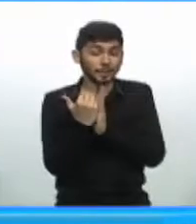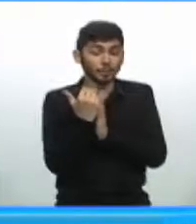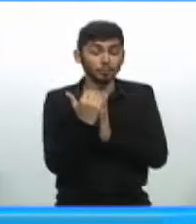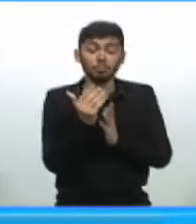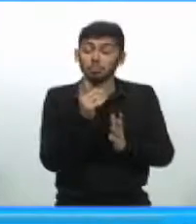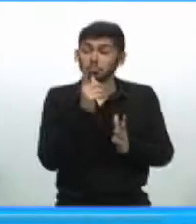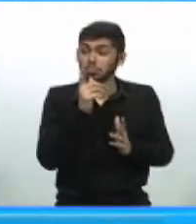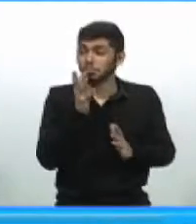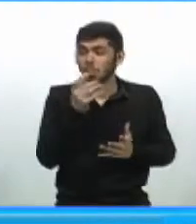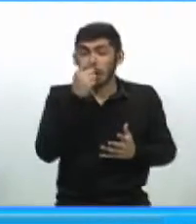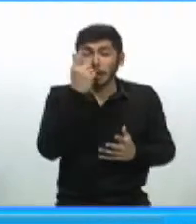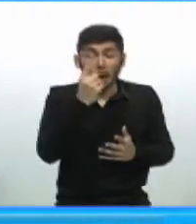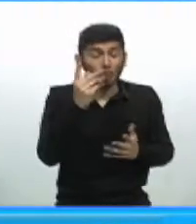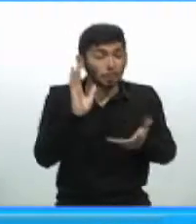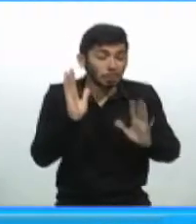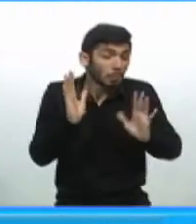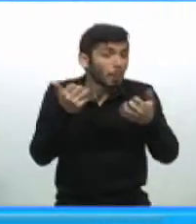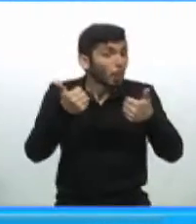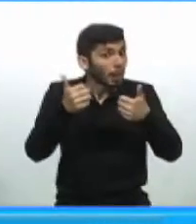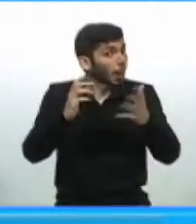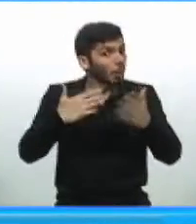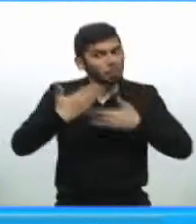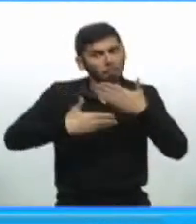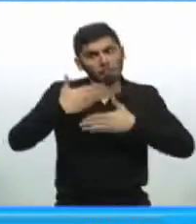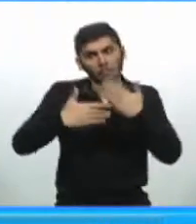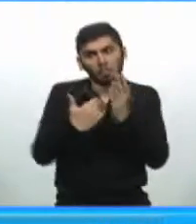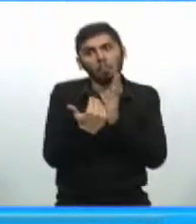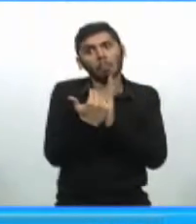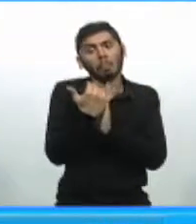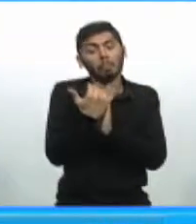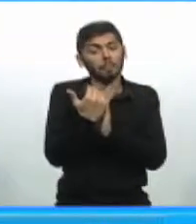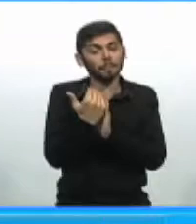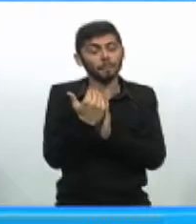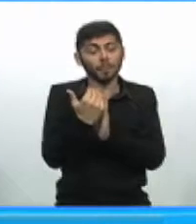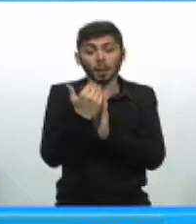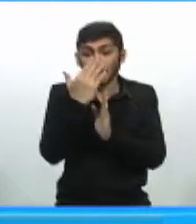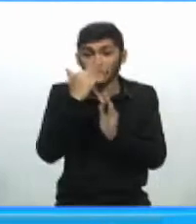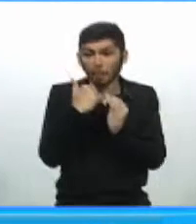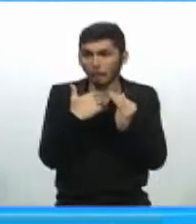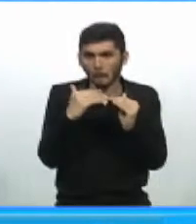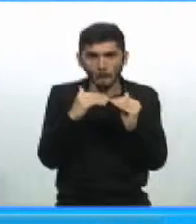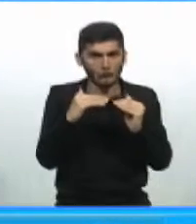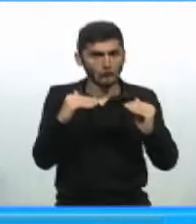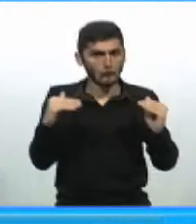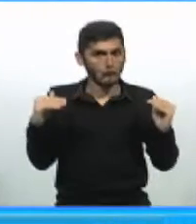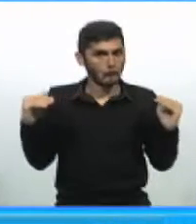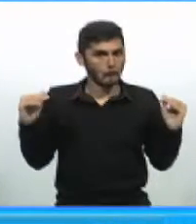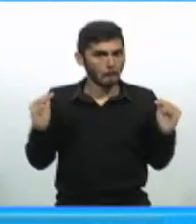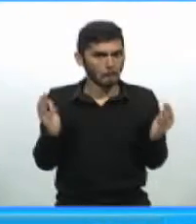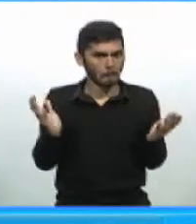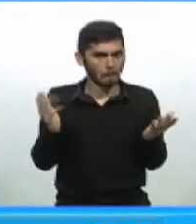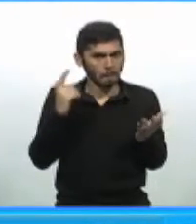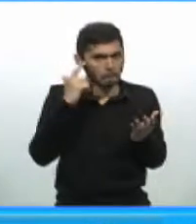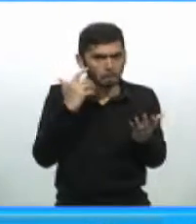pronto, pero bien. Y bueno, y después, viste, nos quedamos. Comentar el porqué,